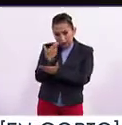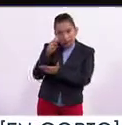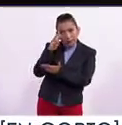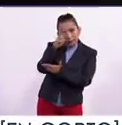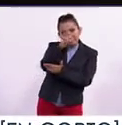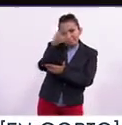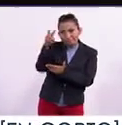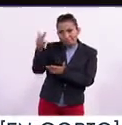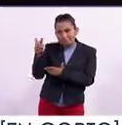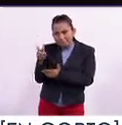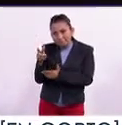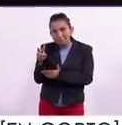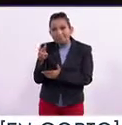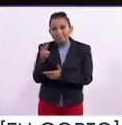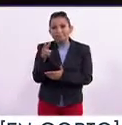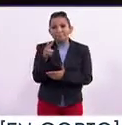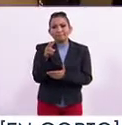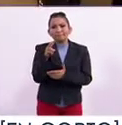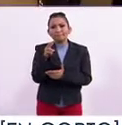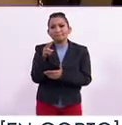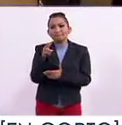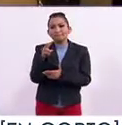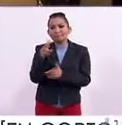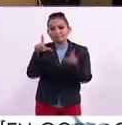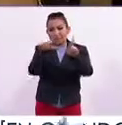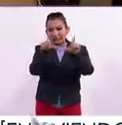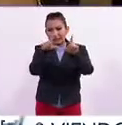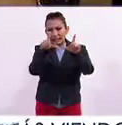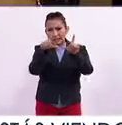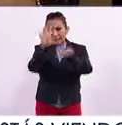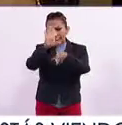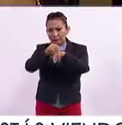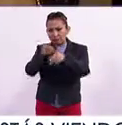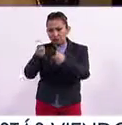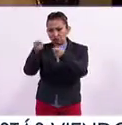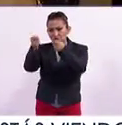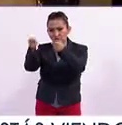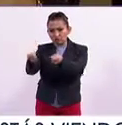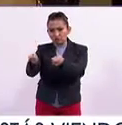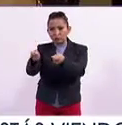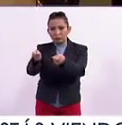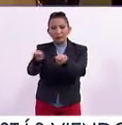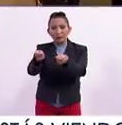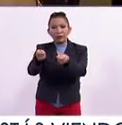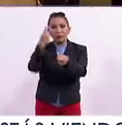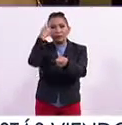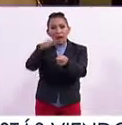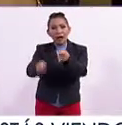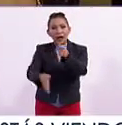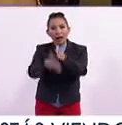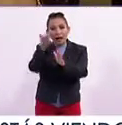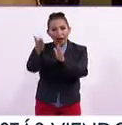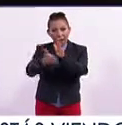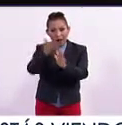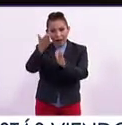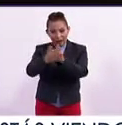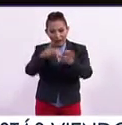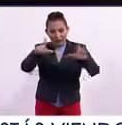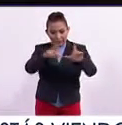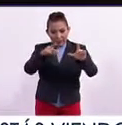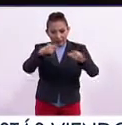las licencias que se dan y todas las construcciones que se van haciendo se hagan de